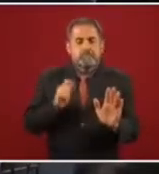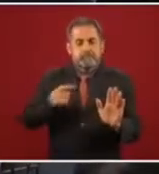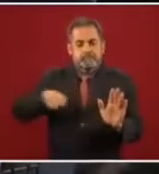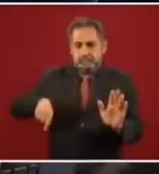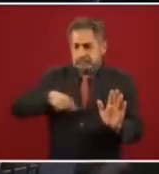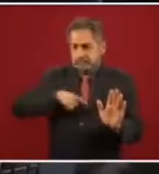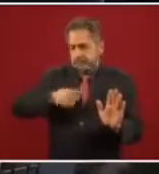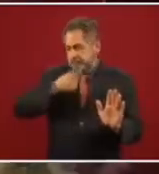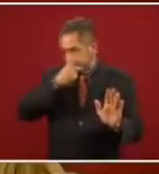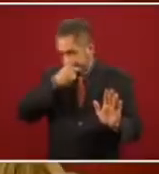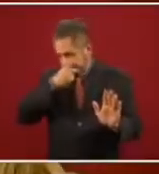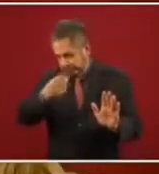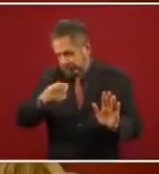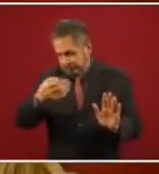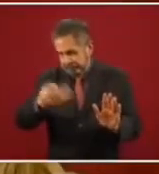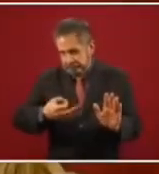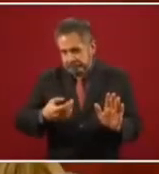aquí